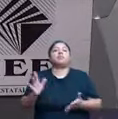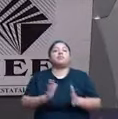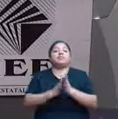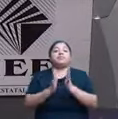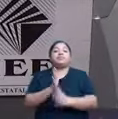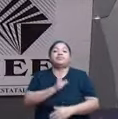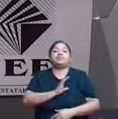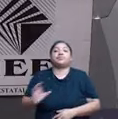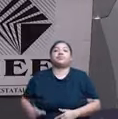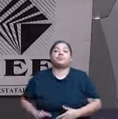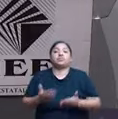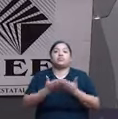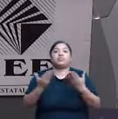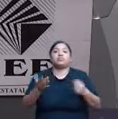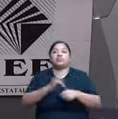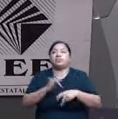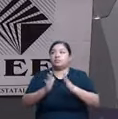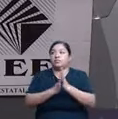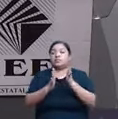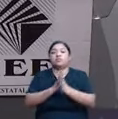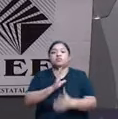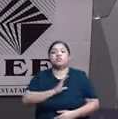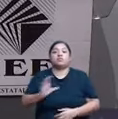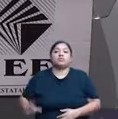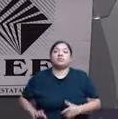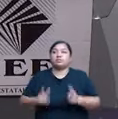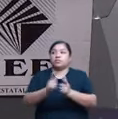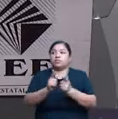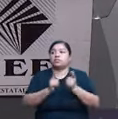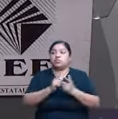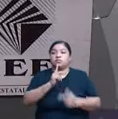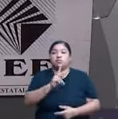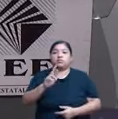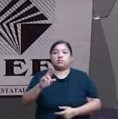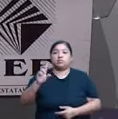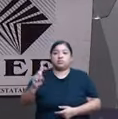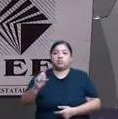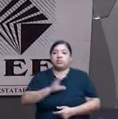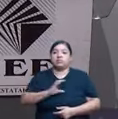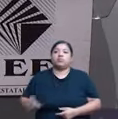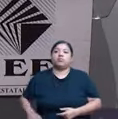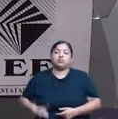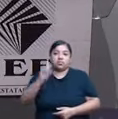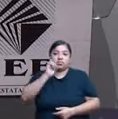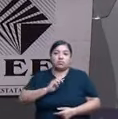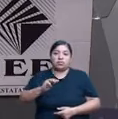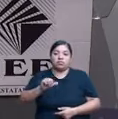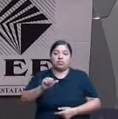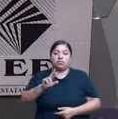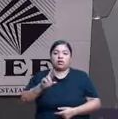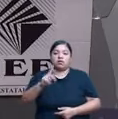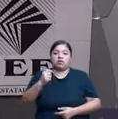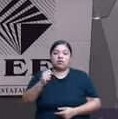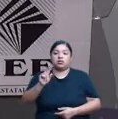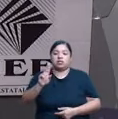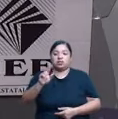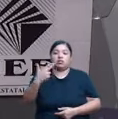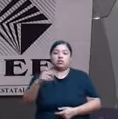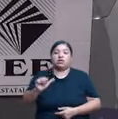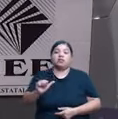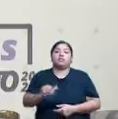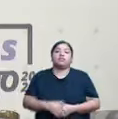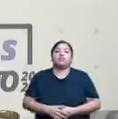candidata. Le cedemos el uso de la voz a la candidatura del Partido de la Revolución Democrática, candidata Marta Patricia Cipriano Jiménez, hasta